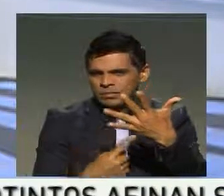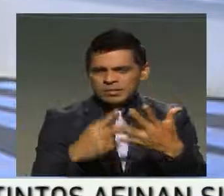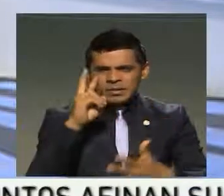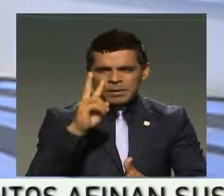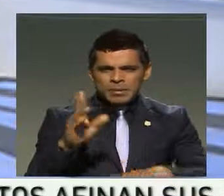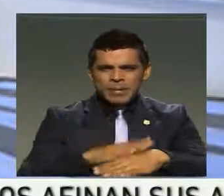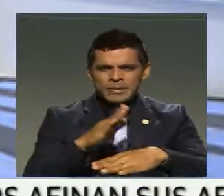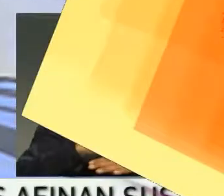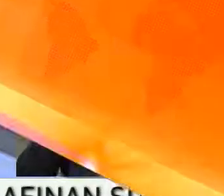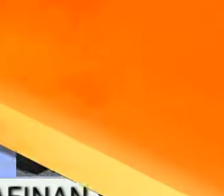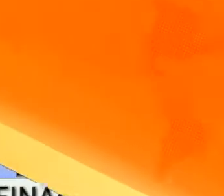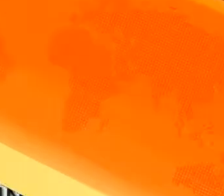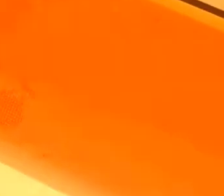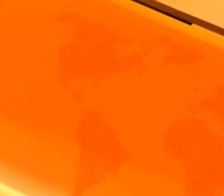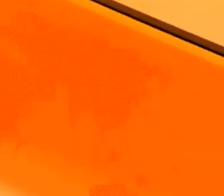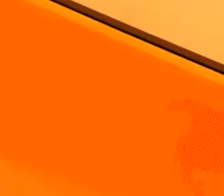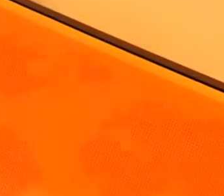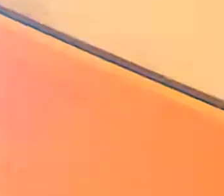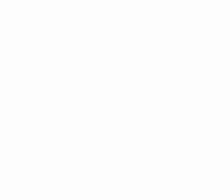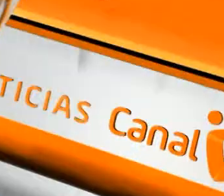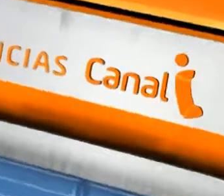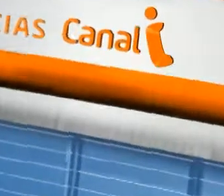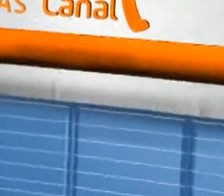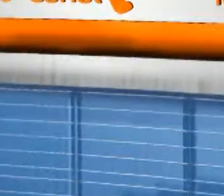día de hoy.